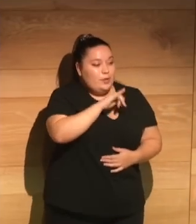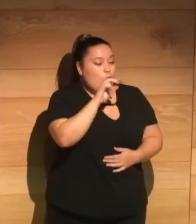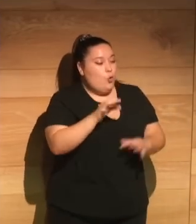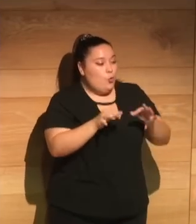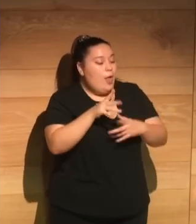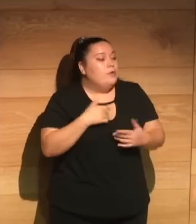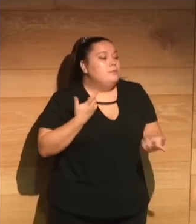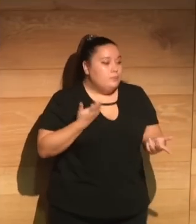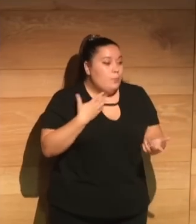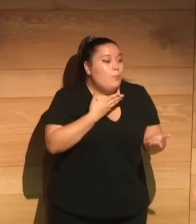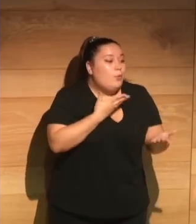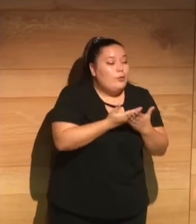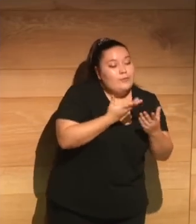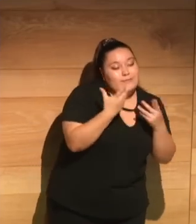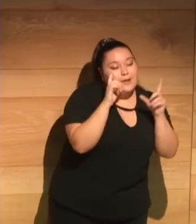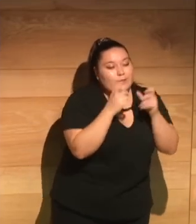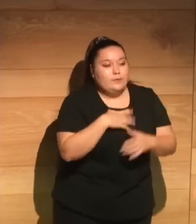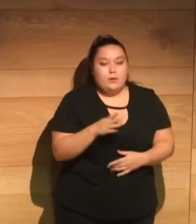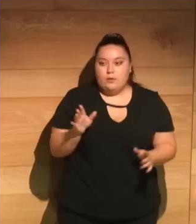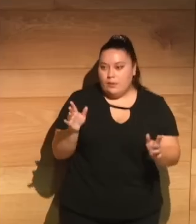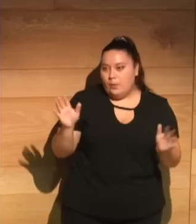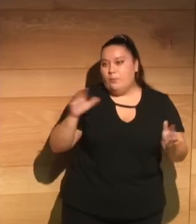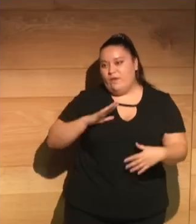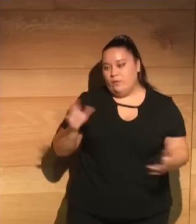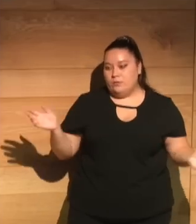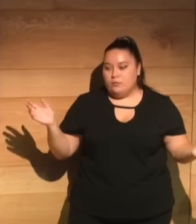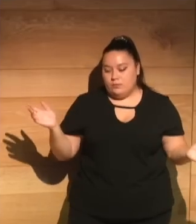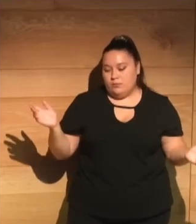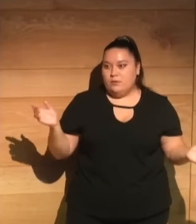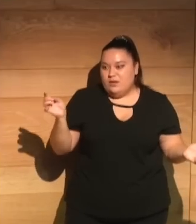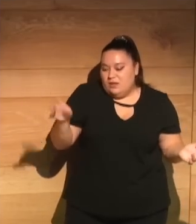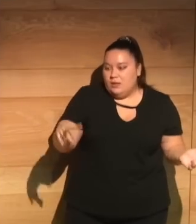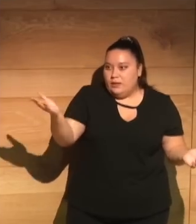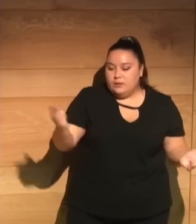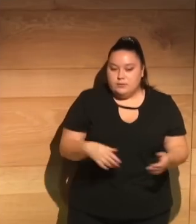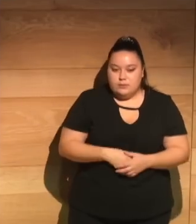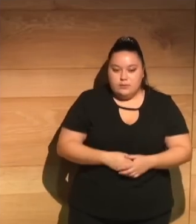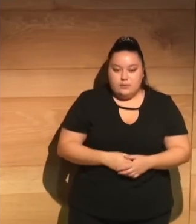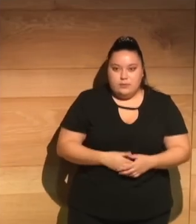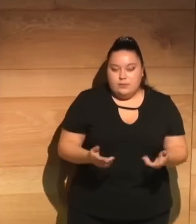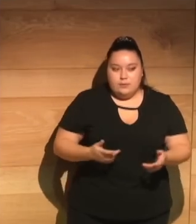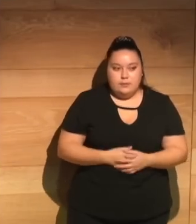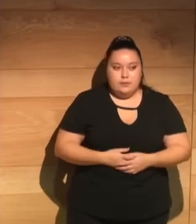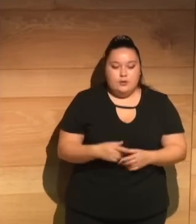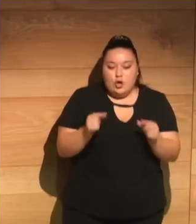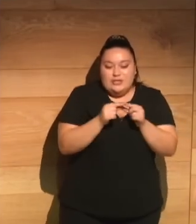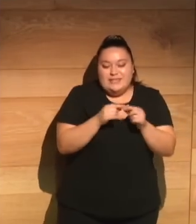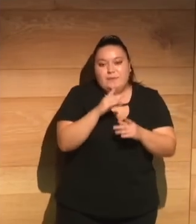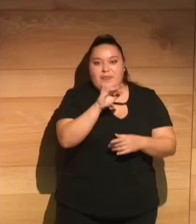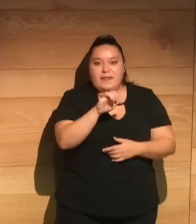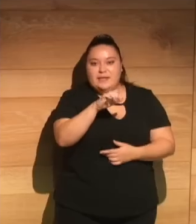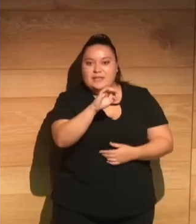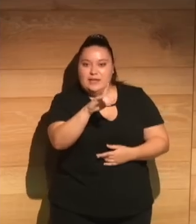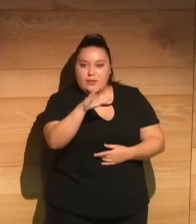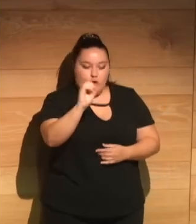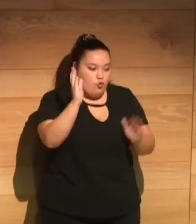Esta época se empieza. Y la señora, caballero, por favor. Se empieza el camino. Caballero, que no tengo chip de silicio. Me pasó